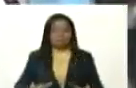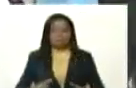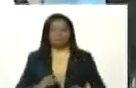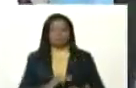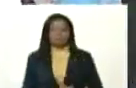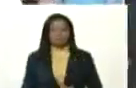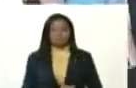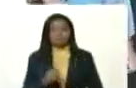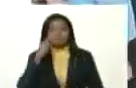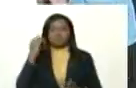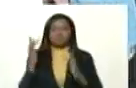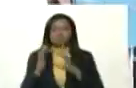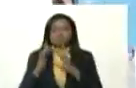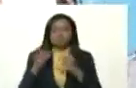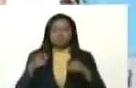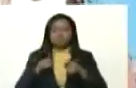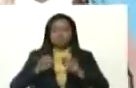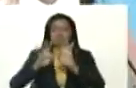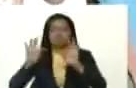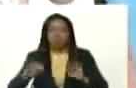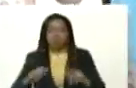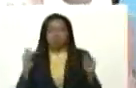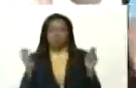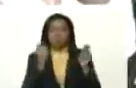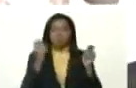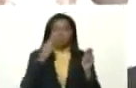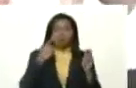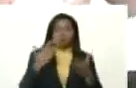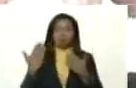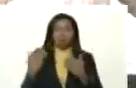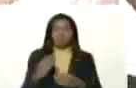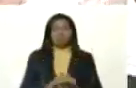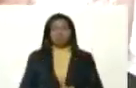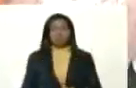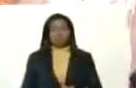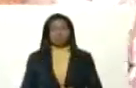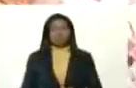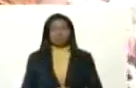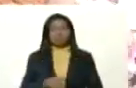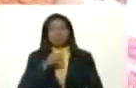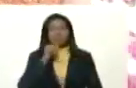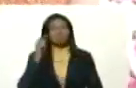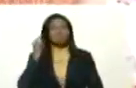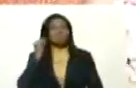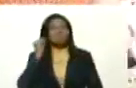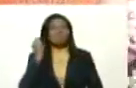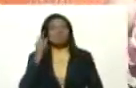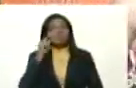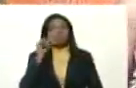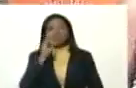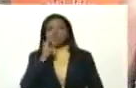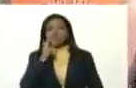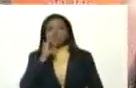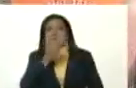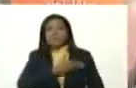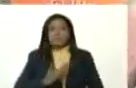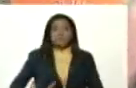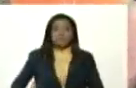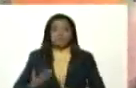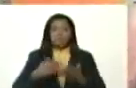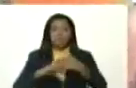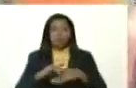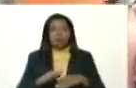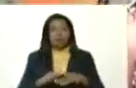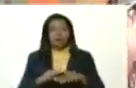la palabra aquí a la promotora que lleva esto, Daisy, para que tú le informes al presidente cómo va el parto